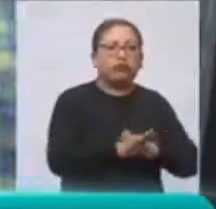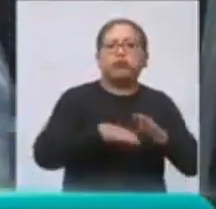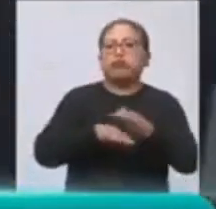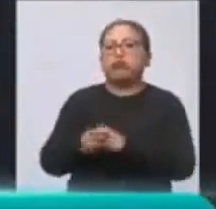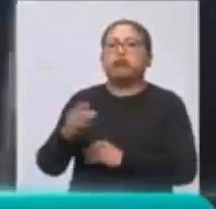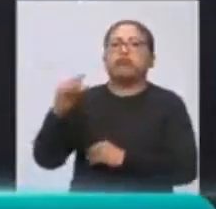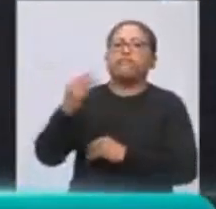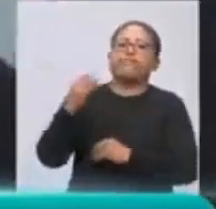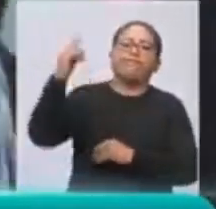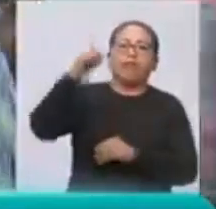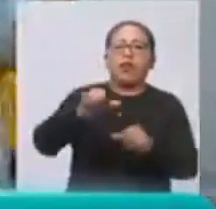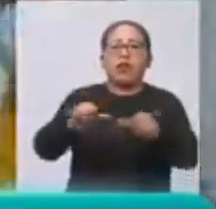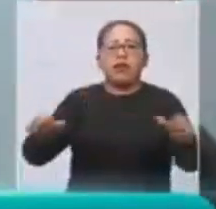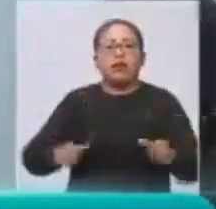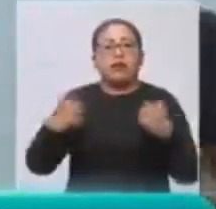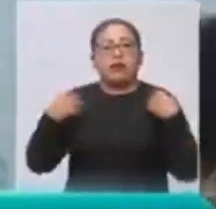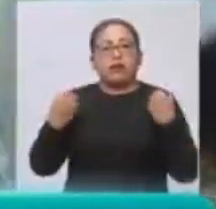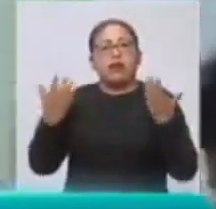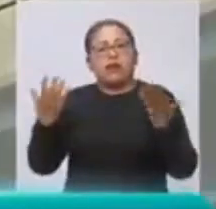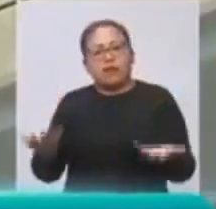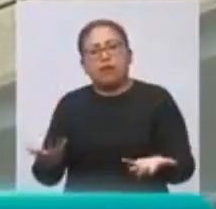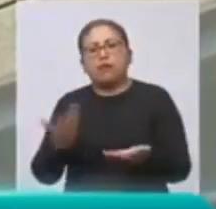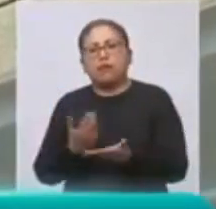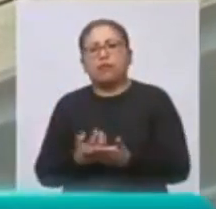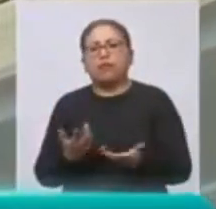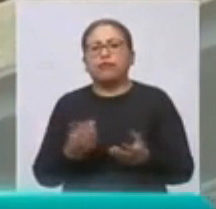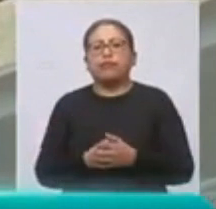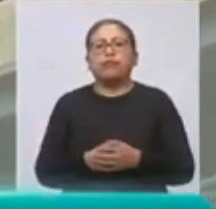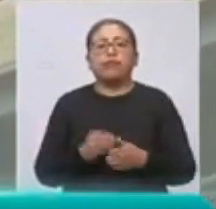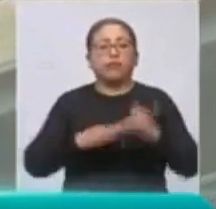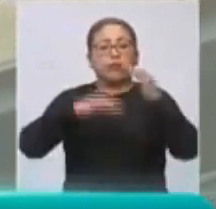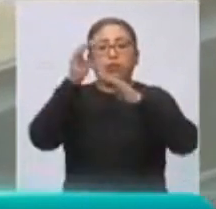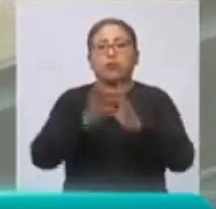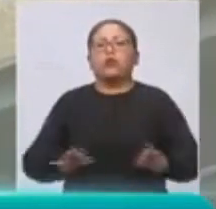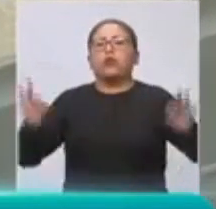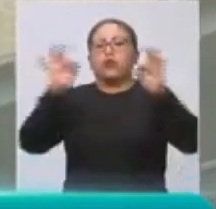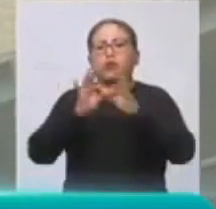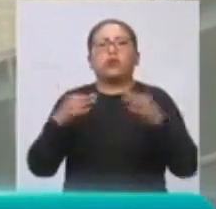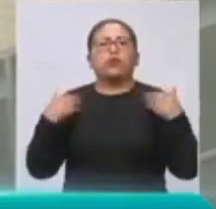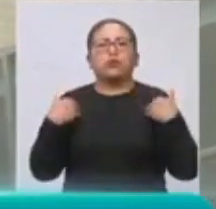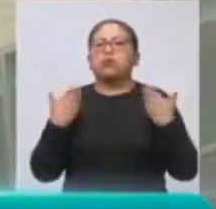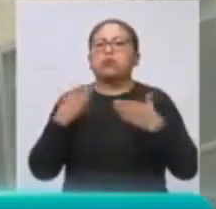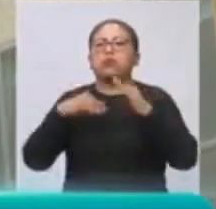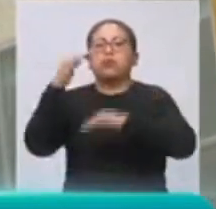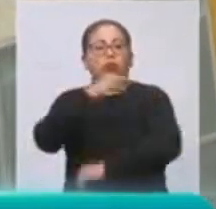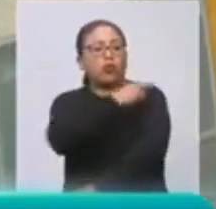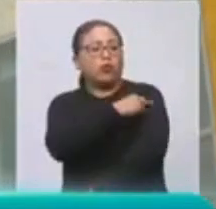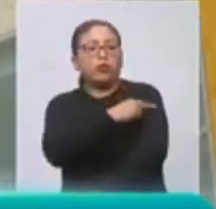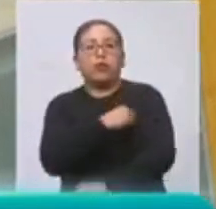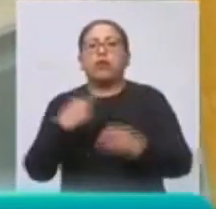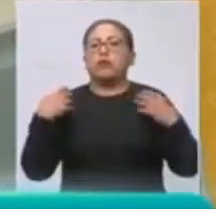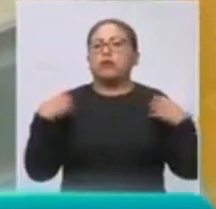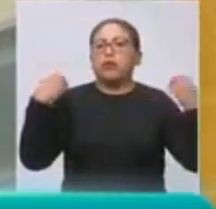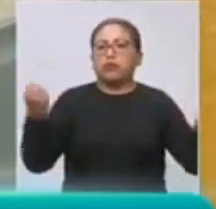estas diferentes áreas de salud que contempla esta importante infraestructura como es el Hospital Salud